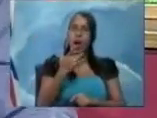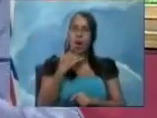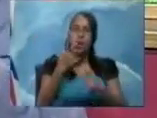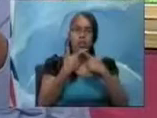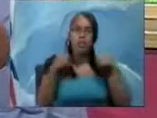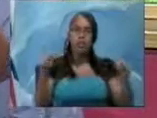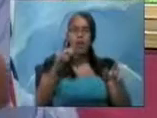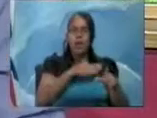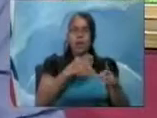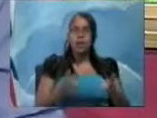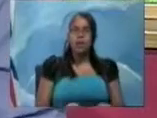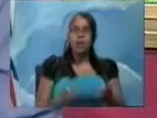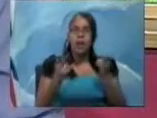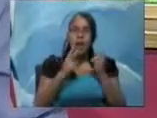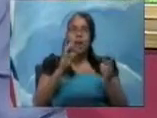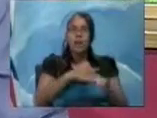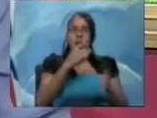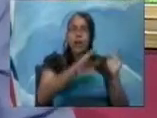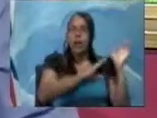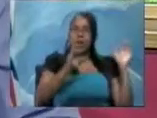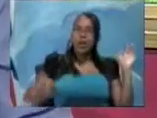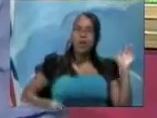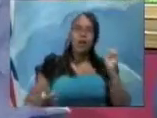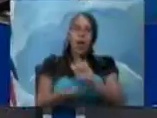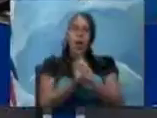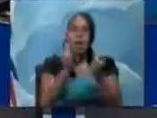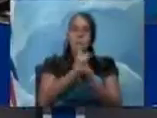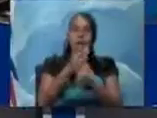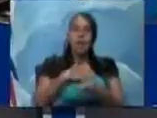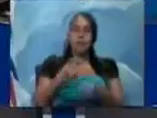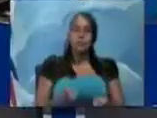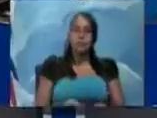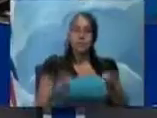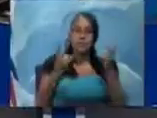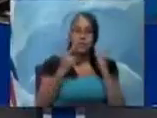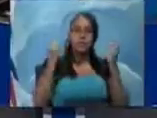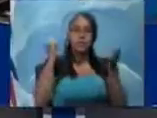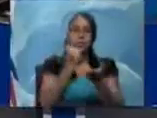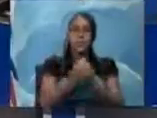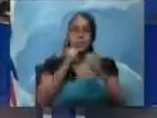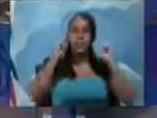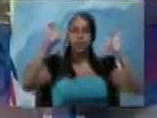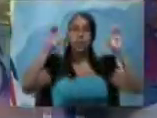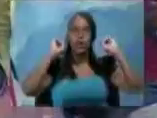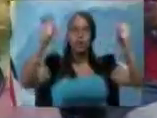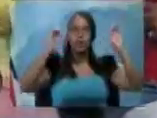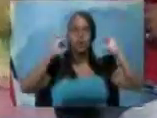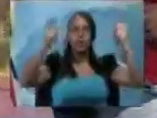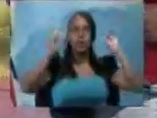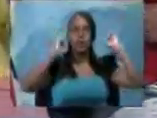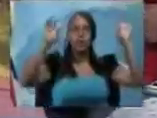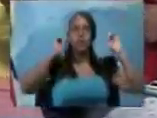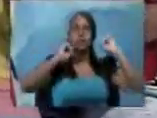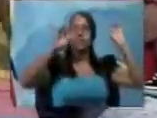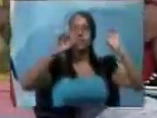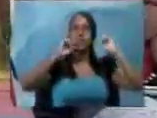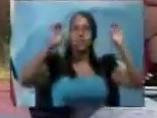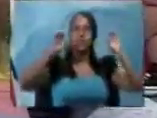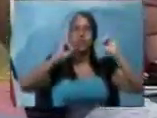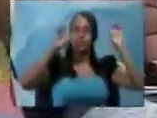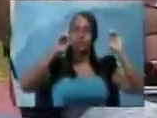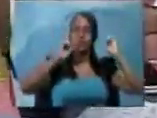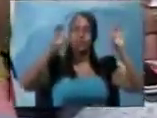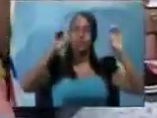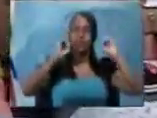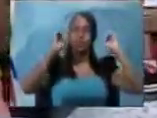vida he sentido que Cristo ha cambiado mi vida alabado sea Dios Gloria a Dios Gloria a Dios Gloria